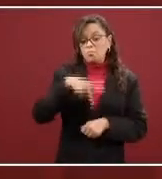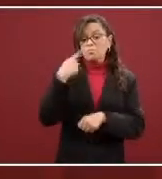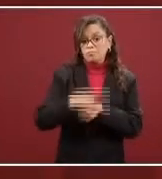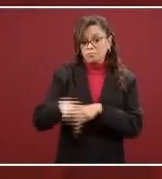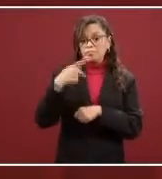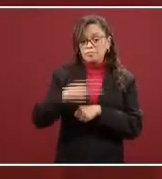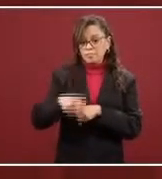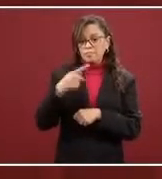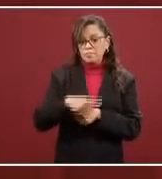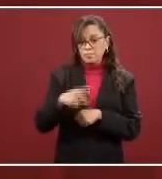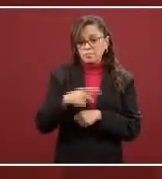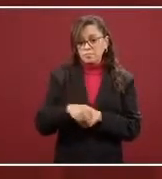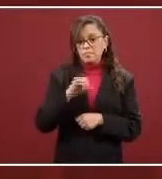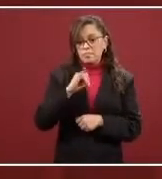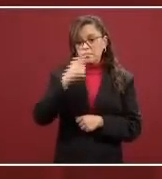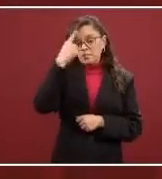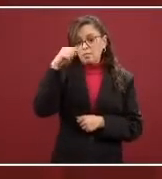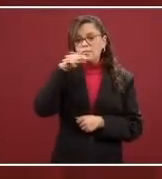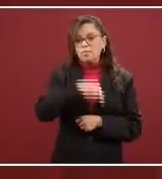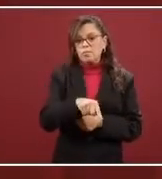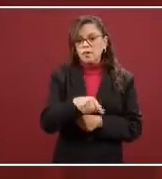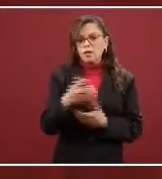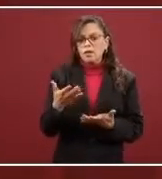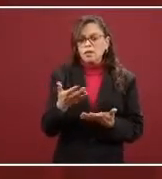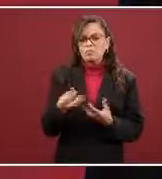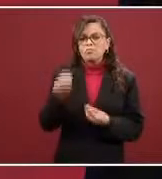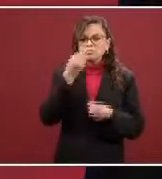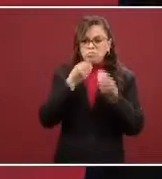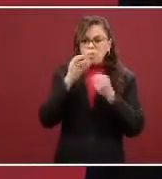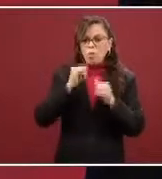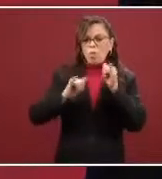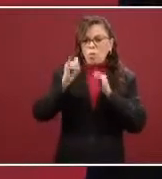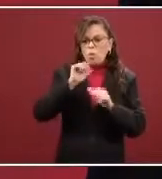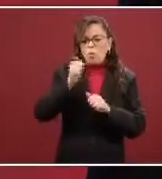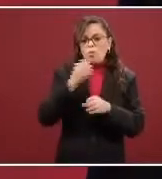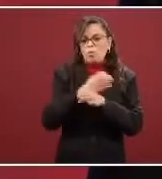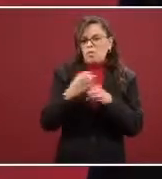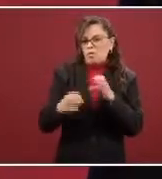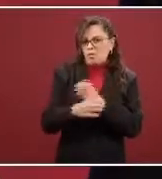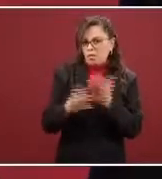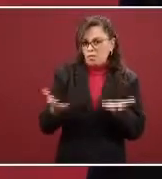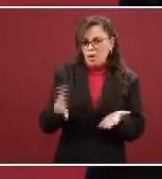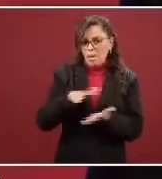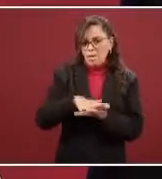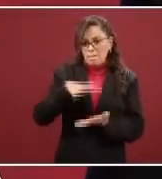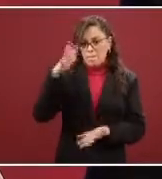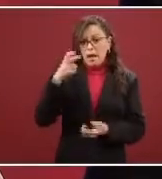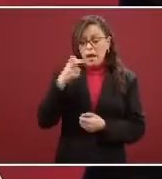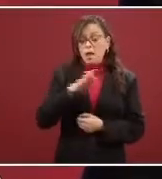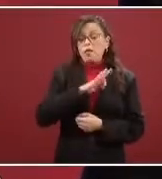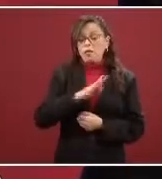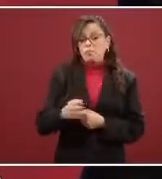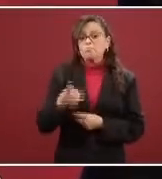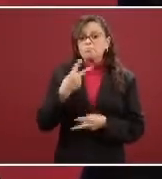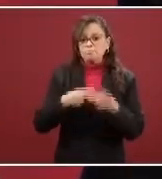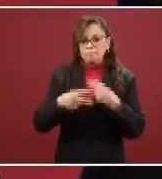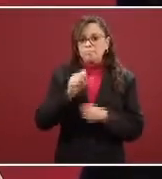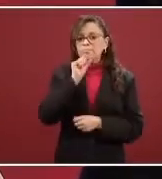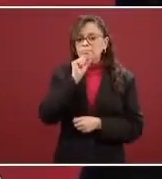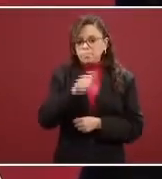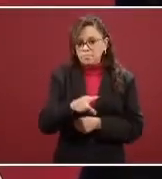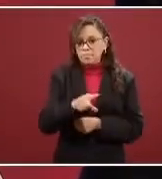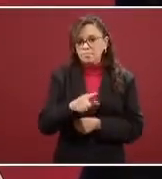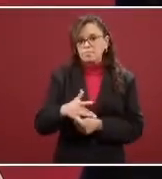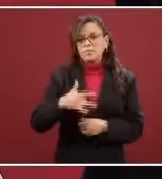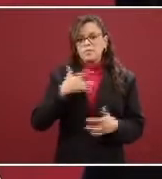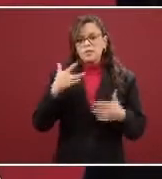el aumento del consumo de sustancias, y por supuesto también podría de alguna forma generarse un riesgo de violencia,